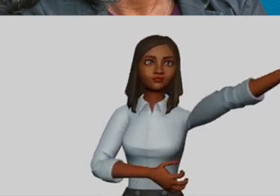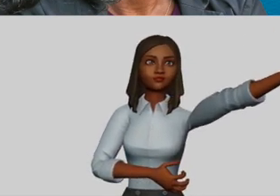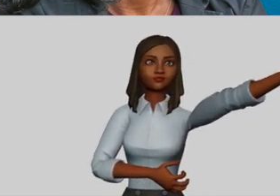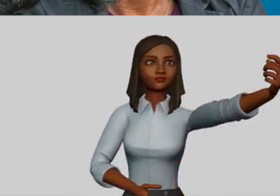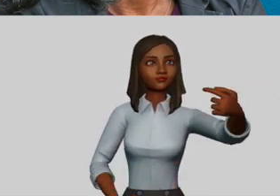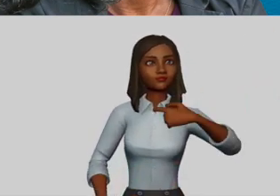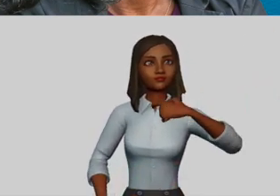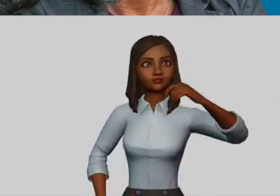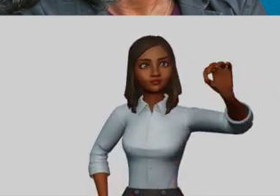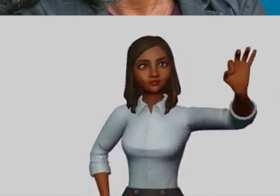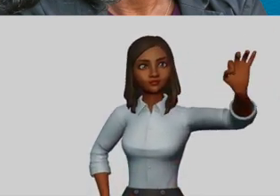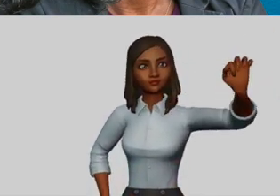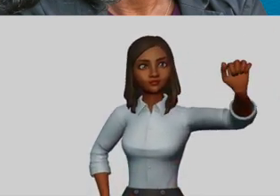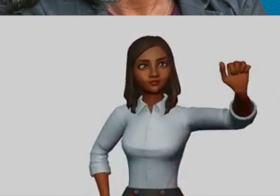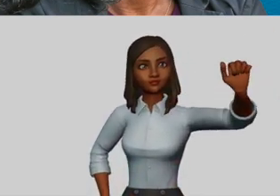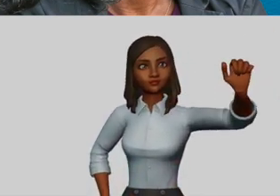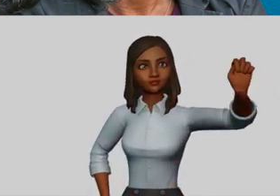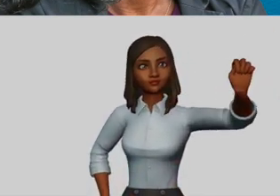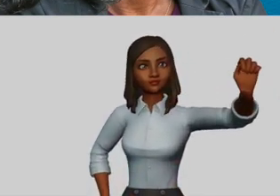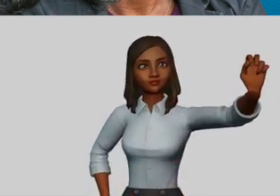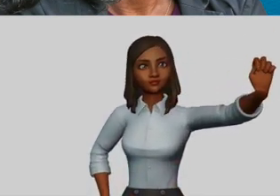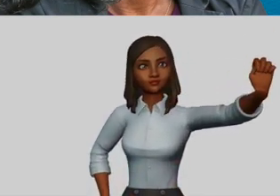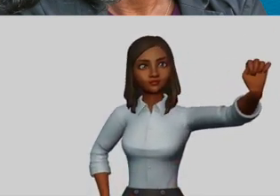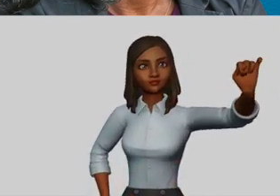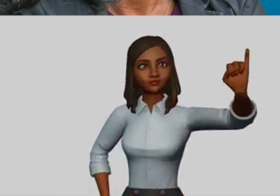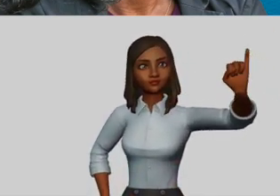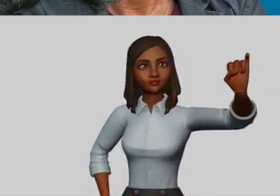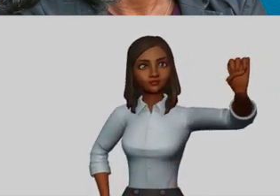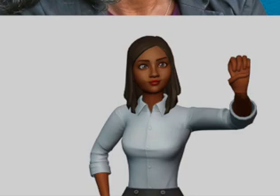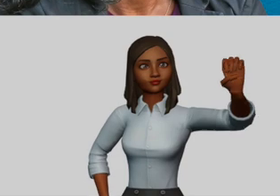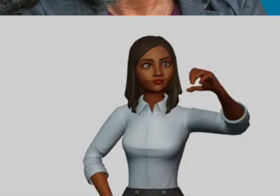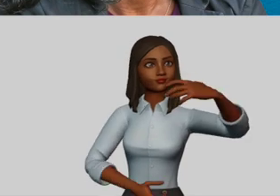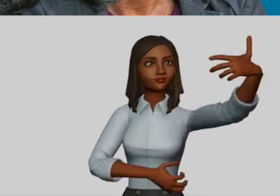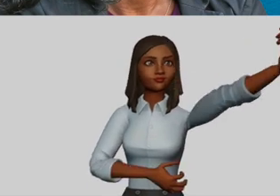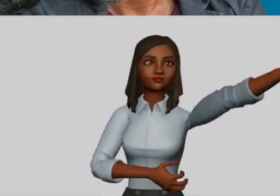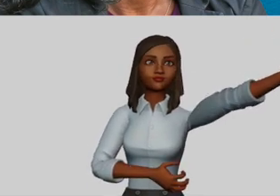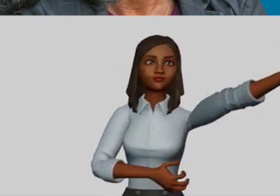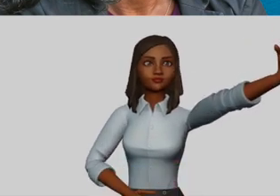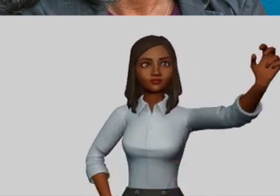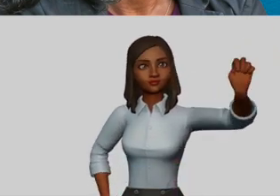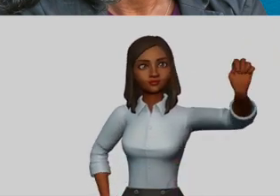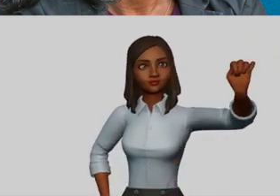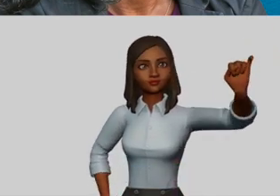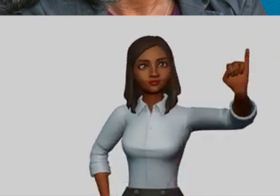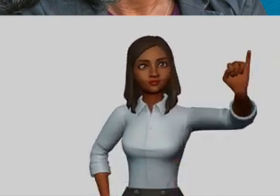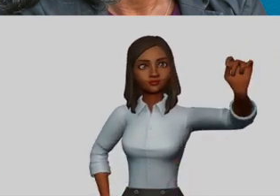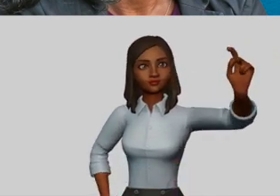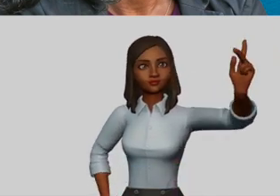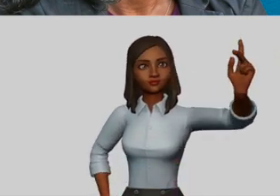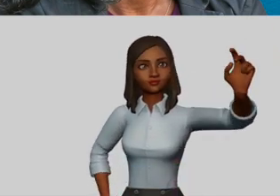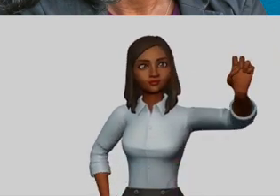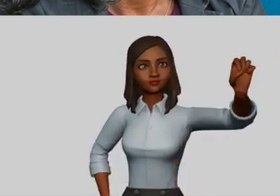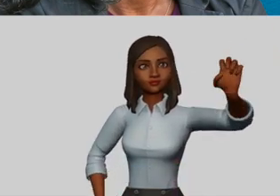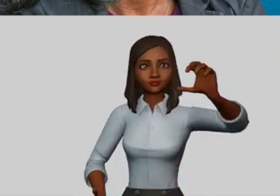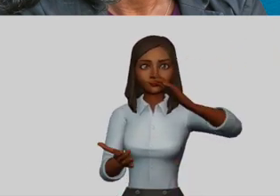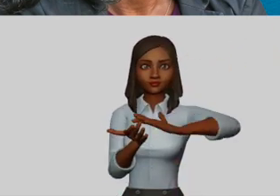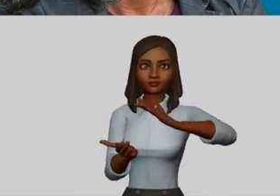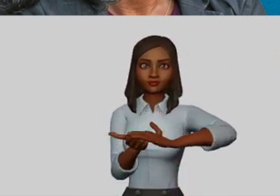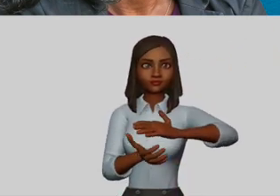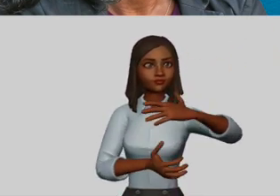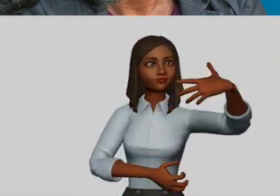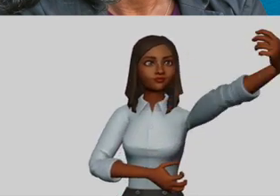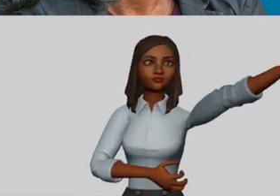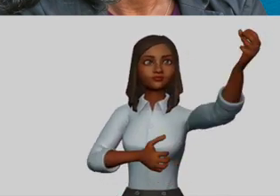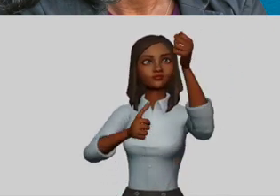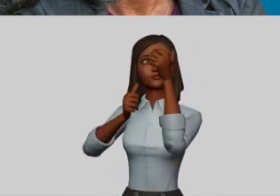sí. Cuando veo ese tipo, cuando tuvimos esa conversación, yo sé de manera de en el